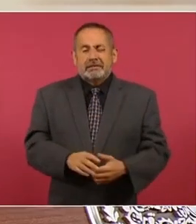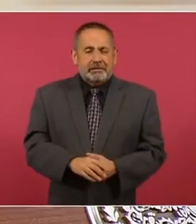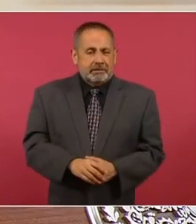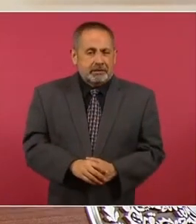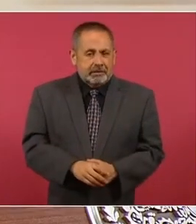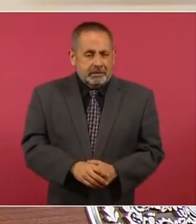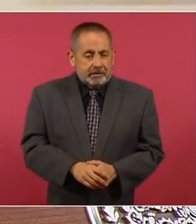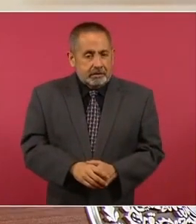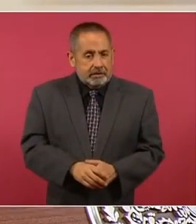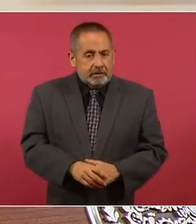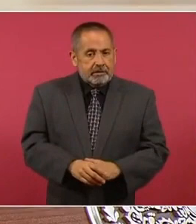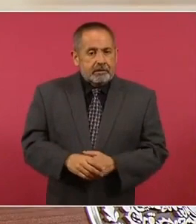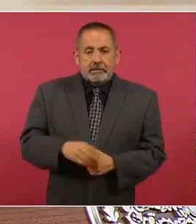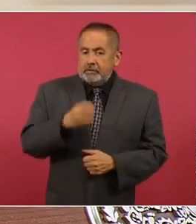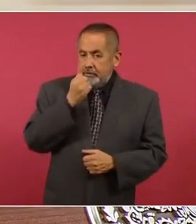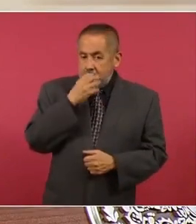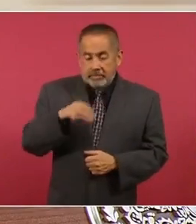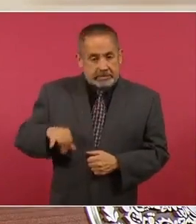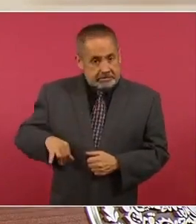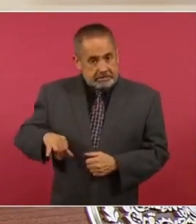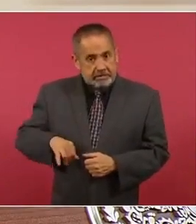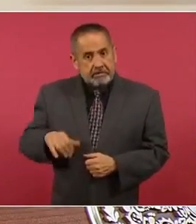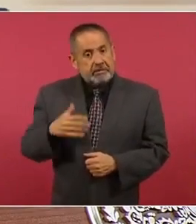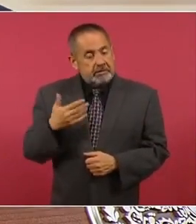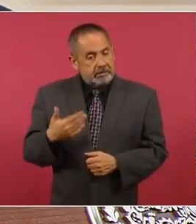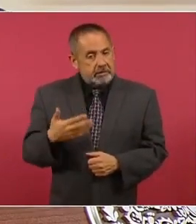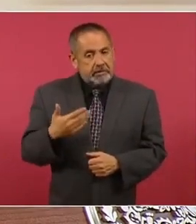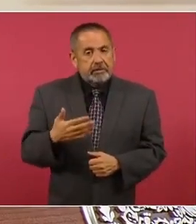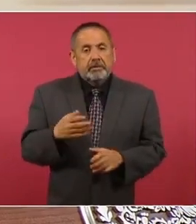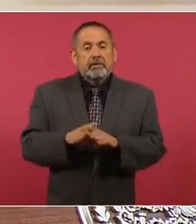Entonces es interesante que todo esto